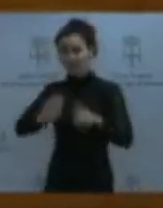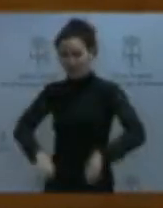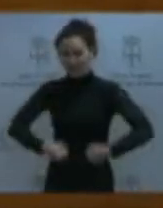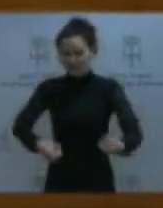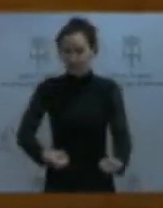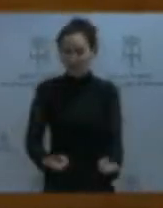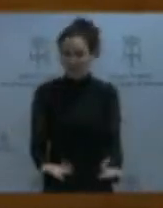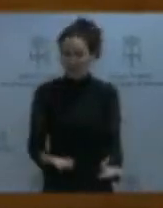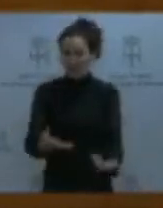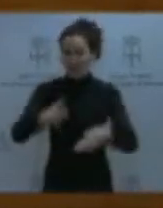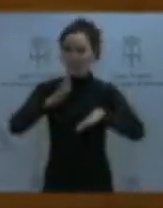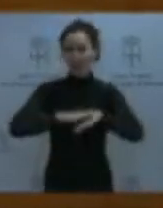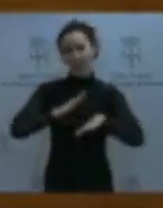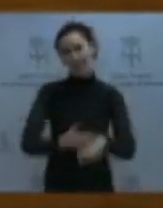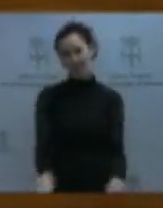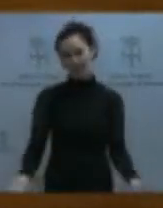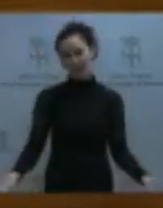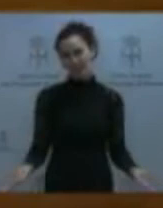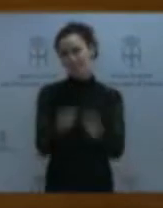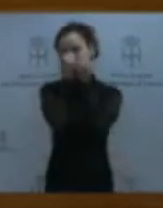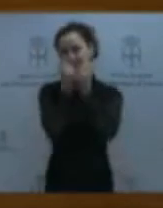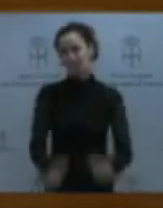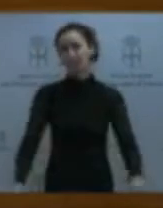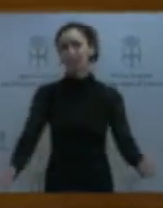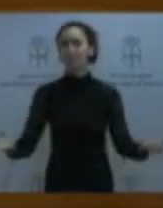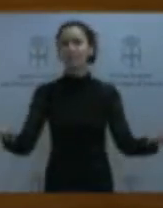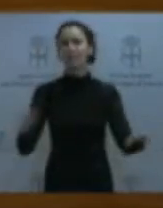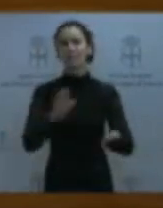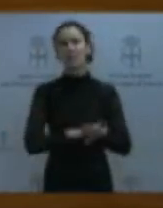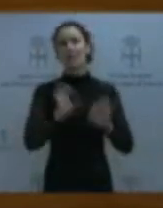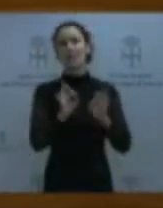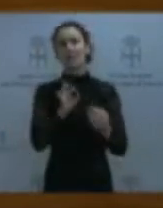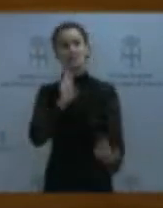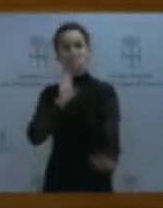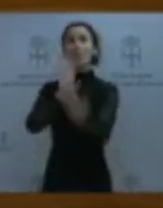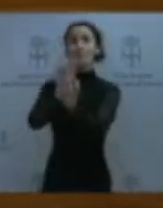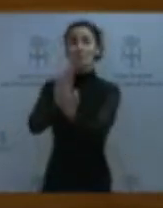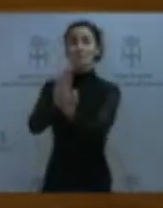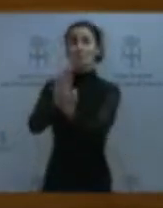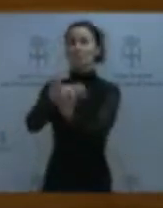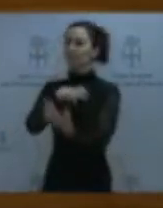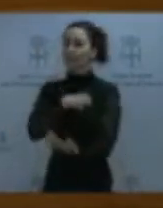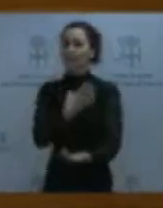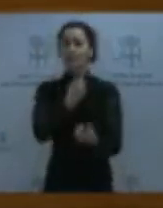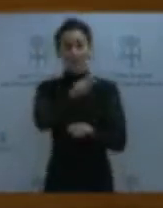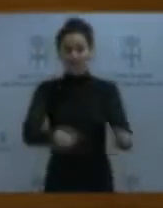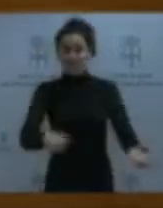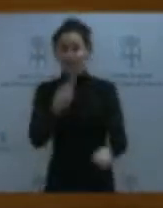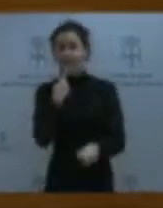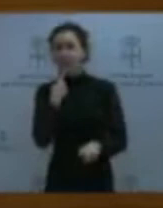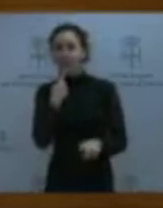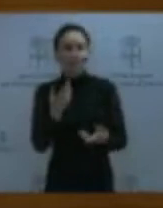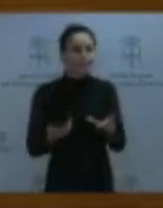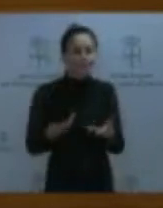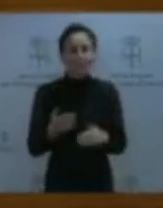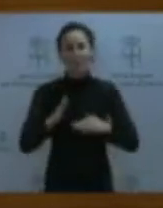condiciones? ¿Cómo van a estar en condiciones de hacerles pago a estas? Pero por eso la gente no cree que ustedes no vayan a sacar de